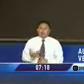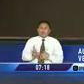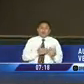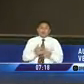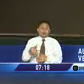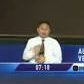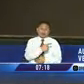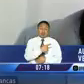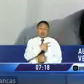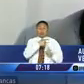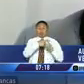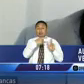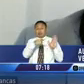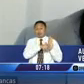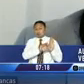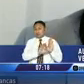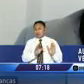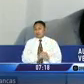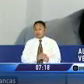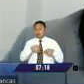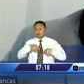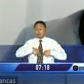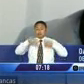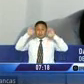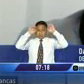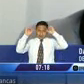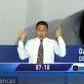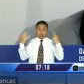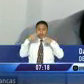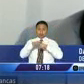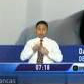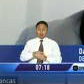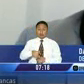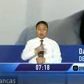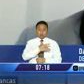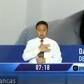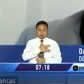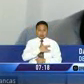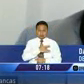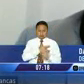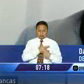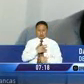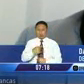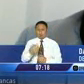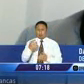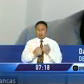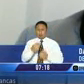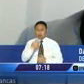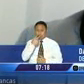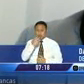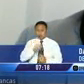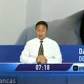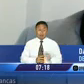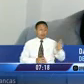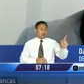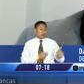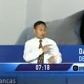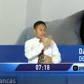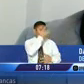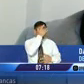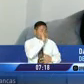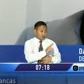del resultado del test. Aquí la estrategia es integral. Si usted tiene síntomas respiratorios y ha estado en contacto con una